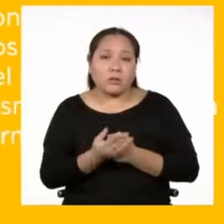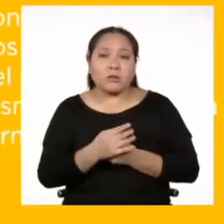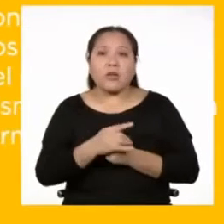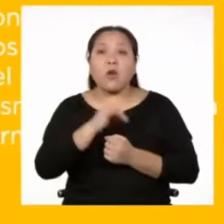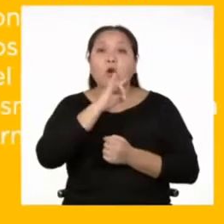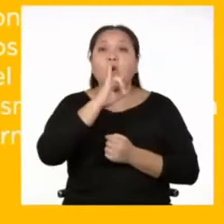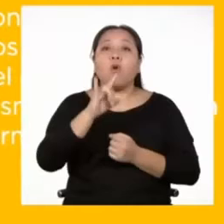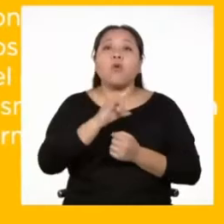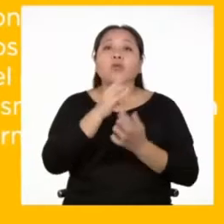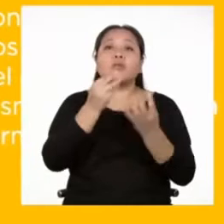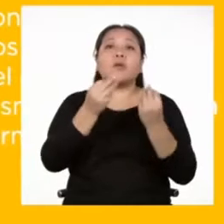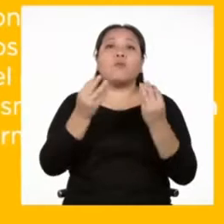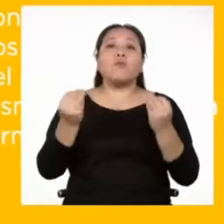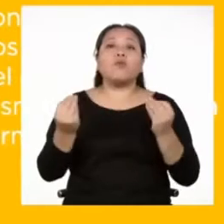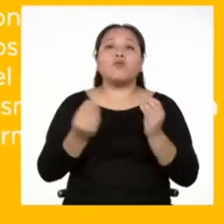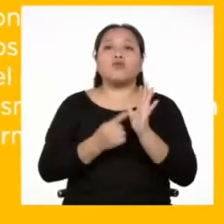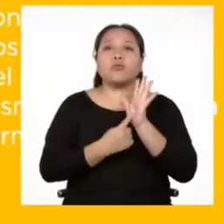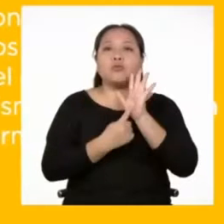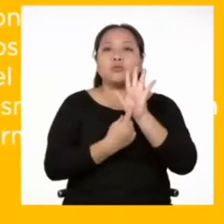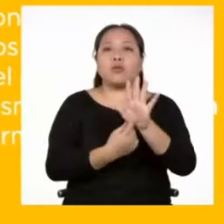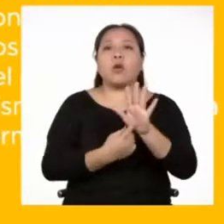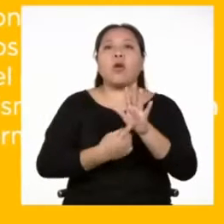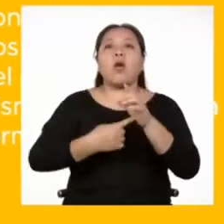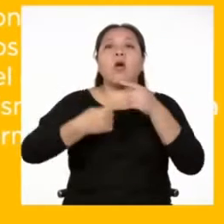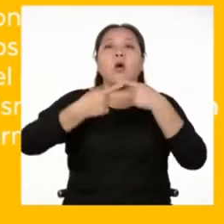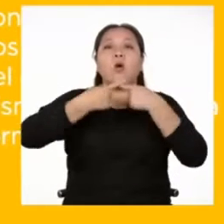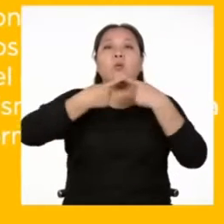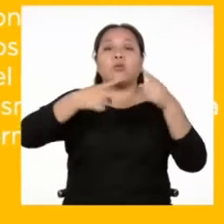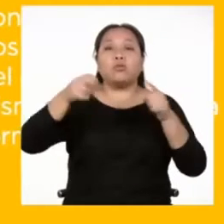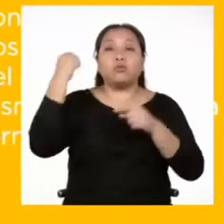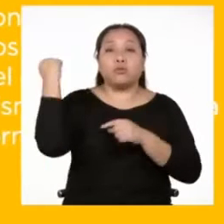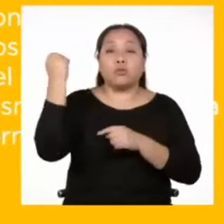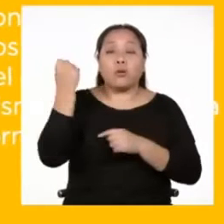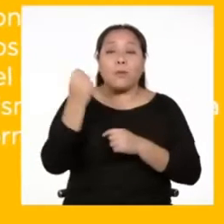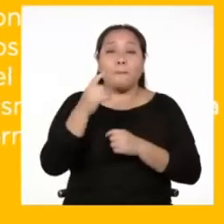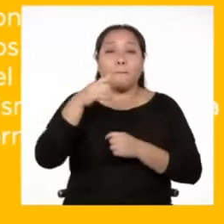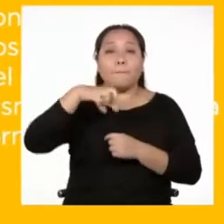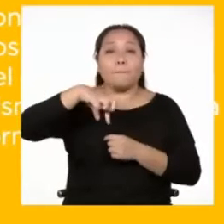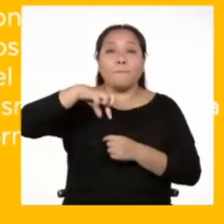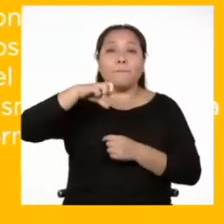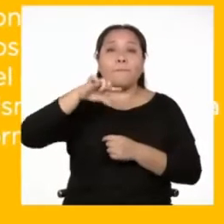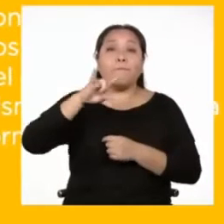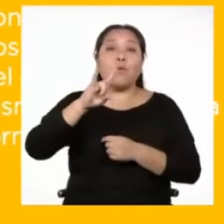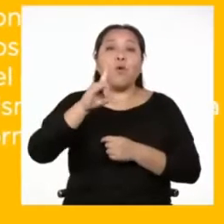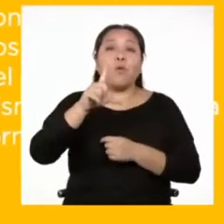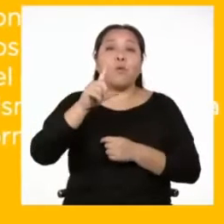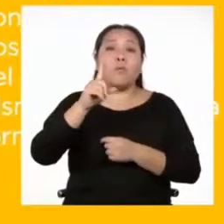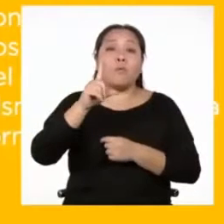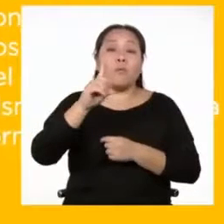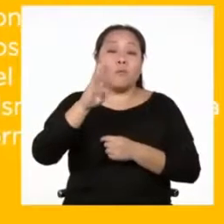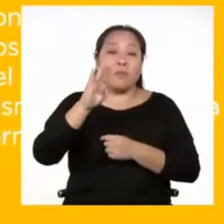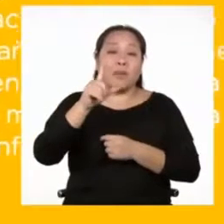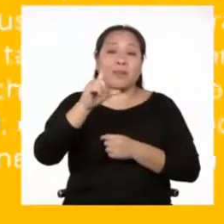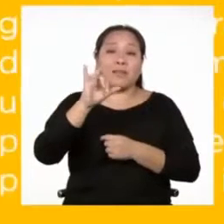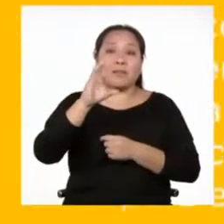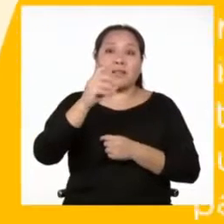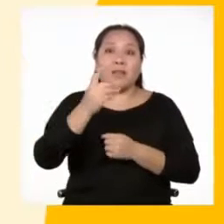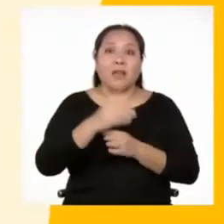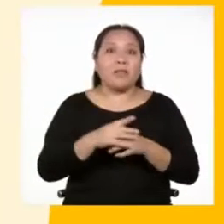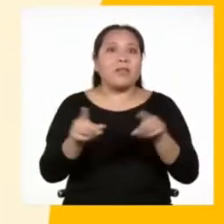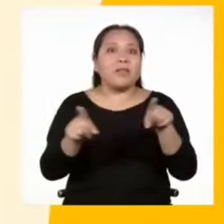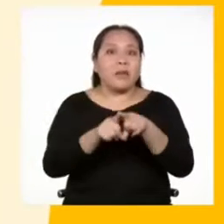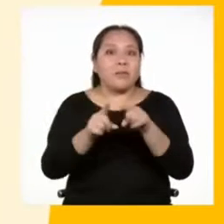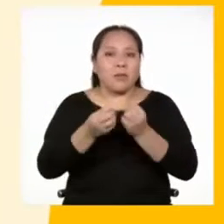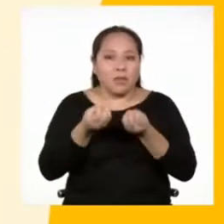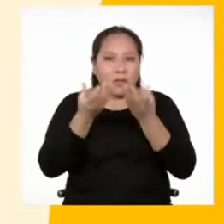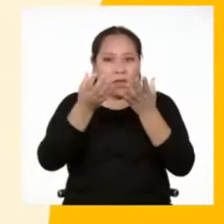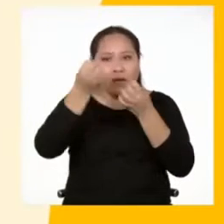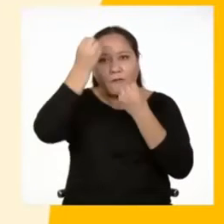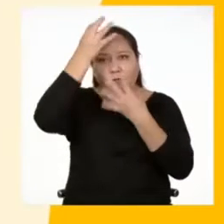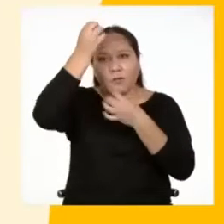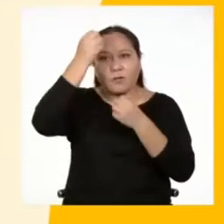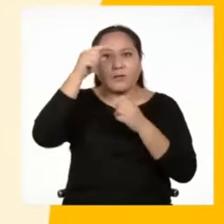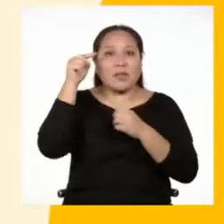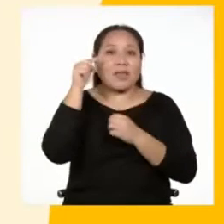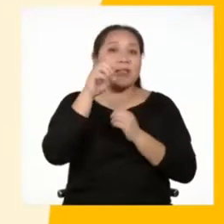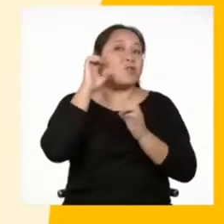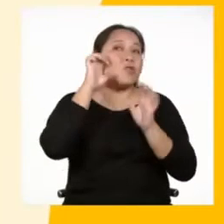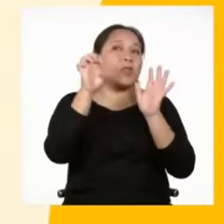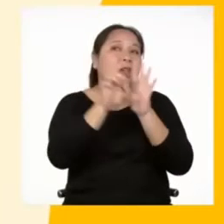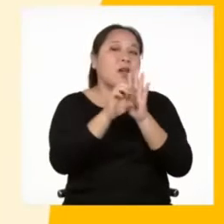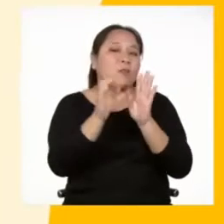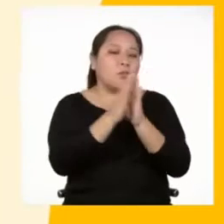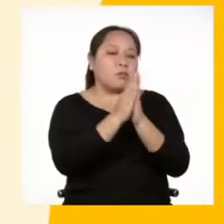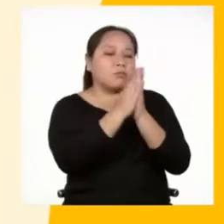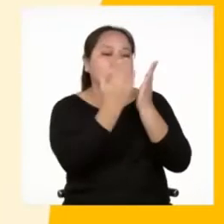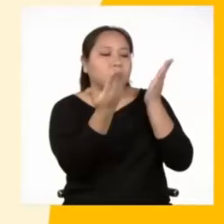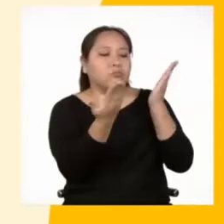utiliza mucho en el campo de la publicidad, del mismo modo que se usa para exponer información. Este es un ejemplo de díptico.